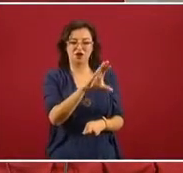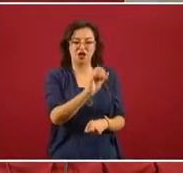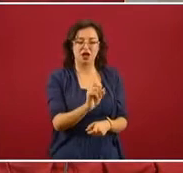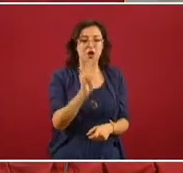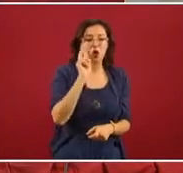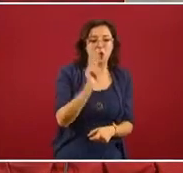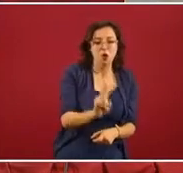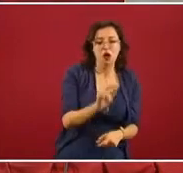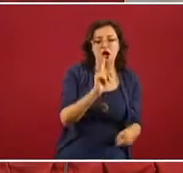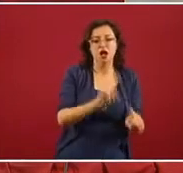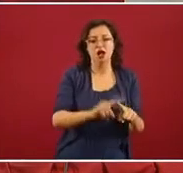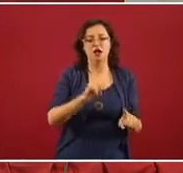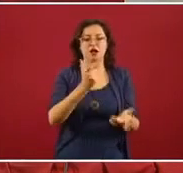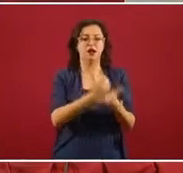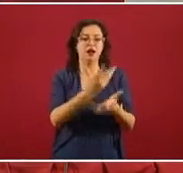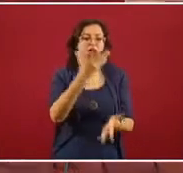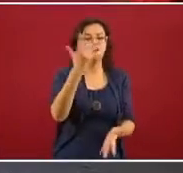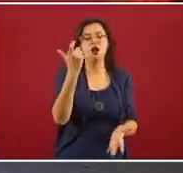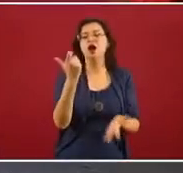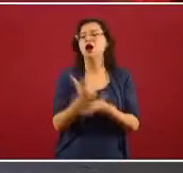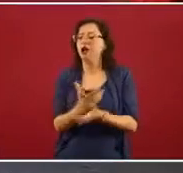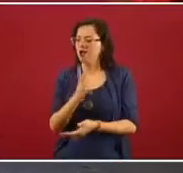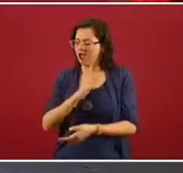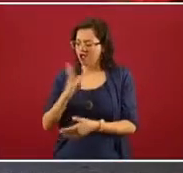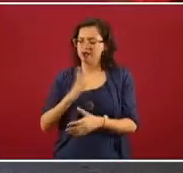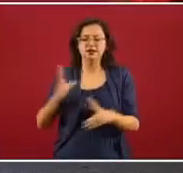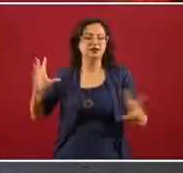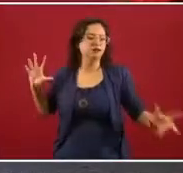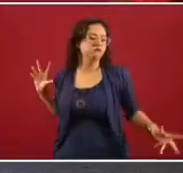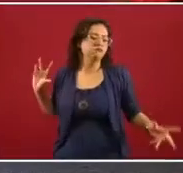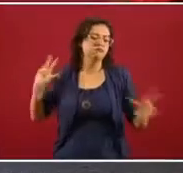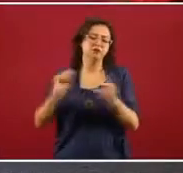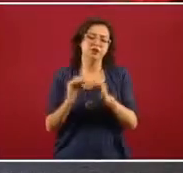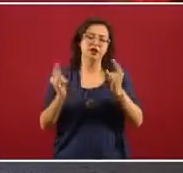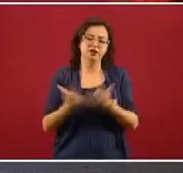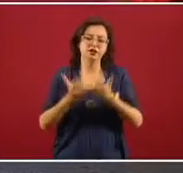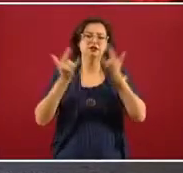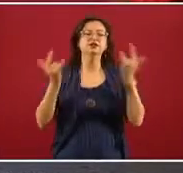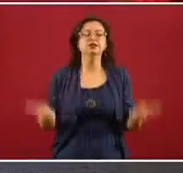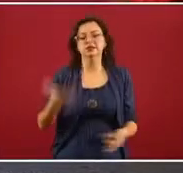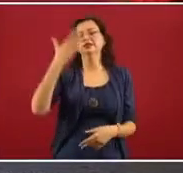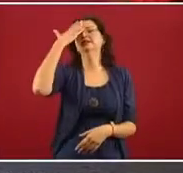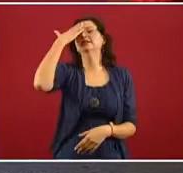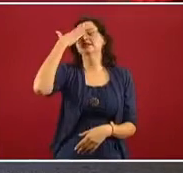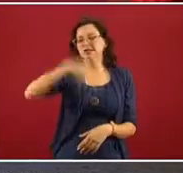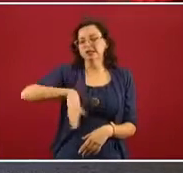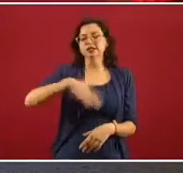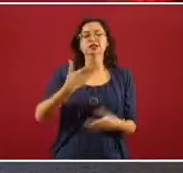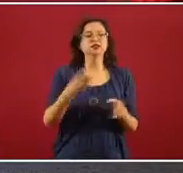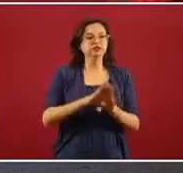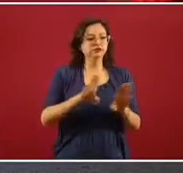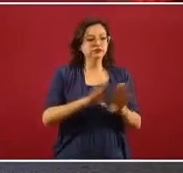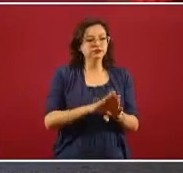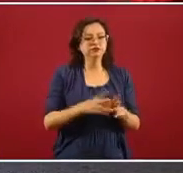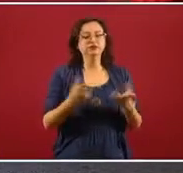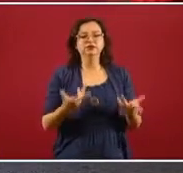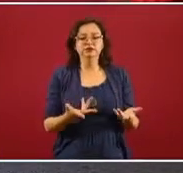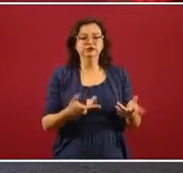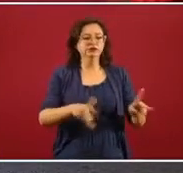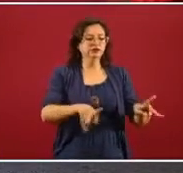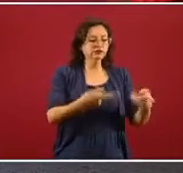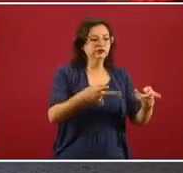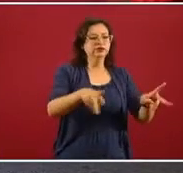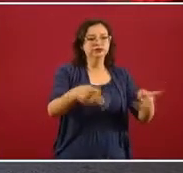algo nuevo. Tenemos todo ese acervo histórico, sabemos cómo se comporta el mercado en cada uno de los productos,